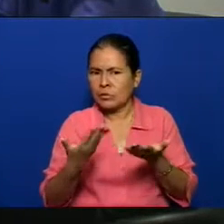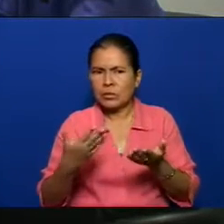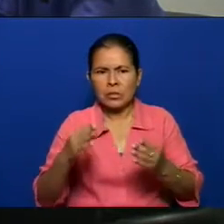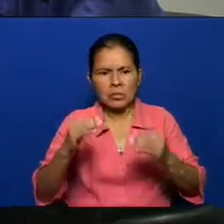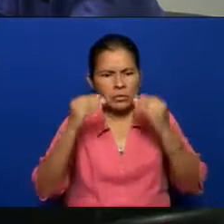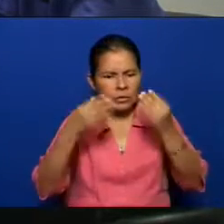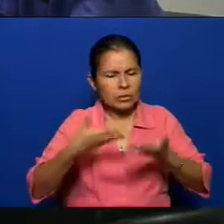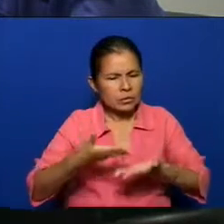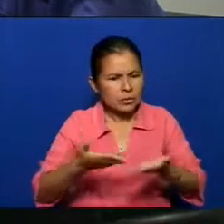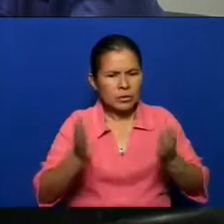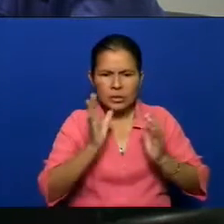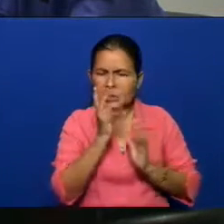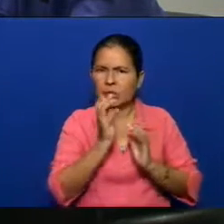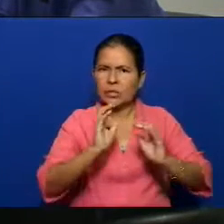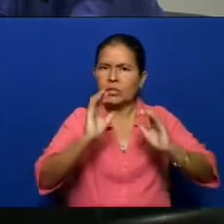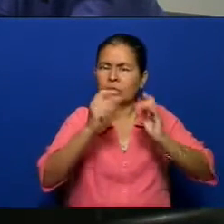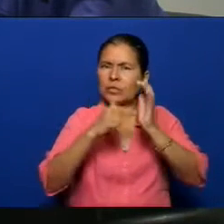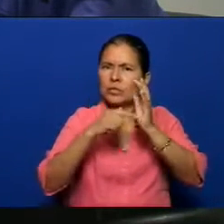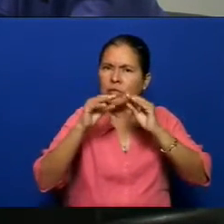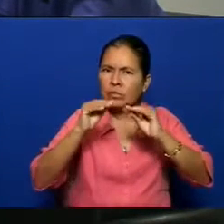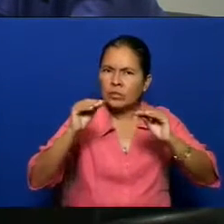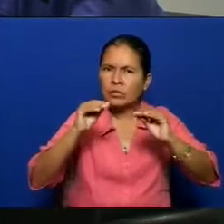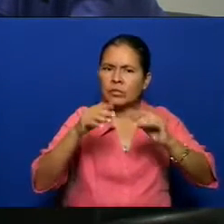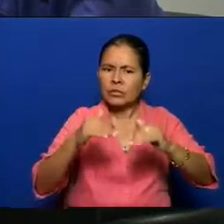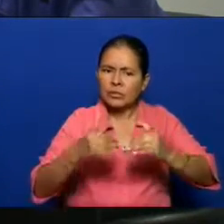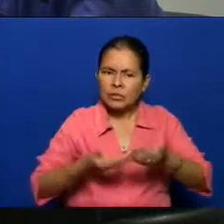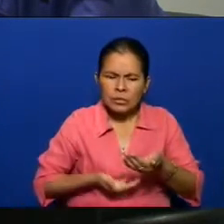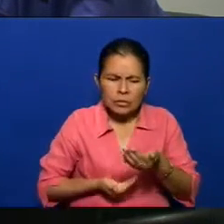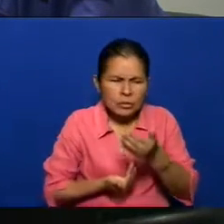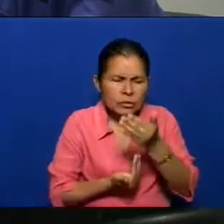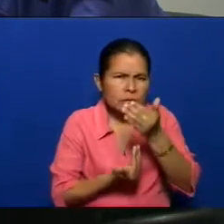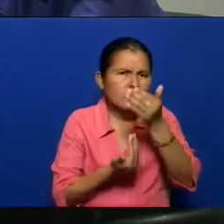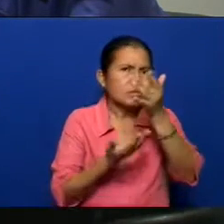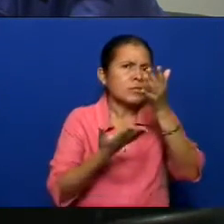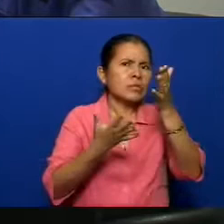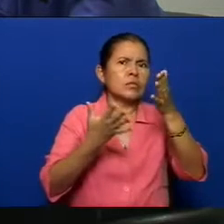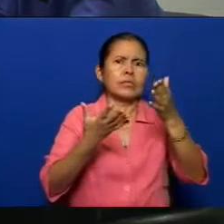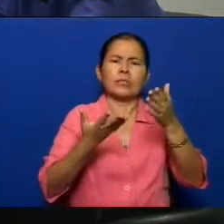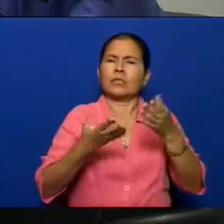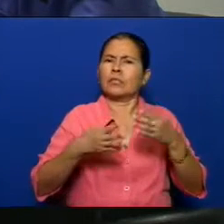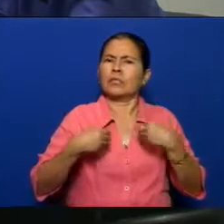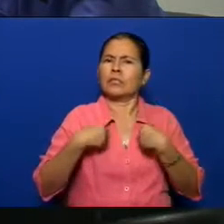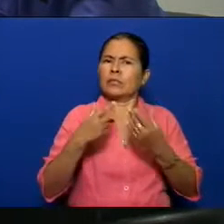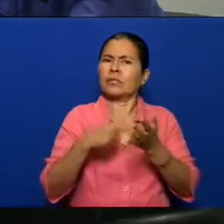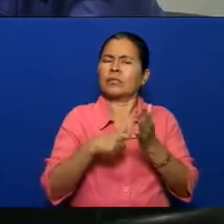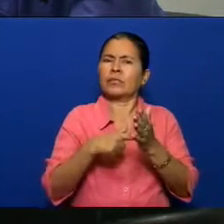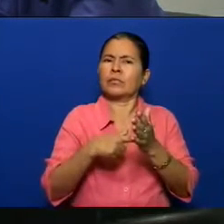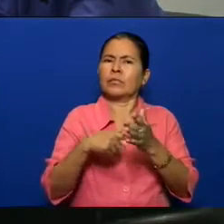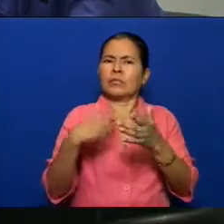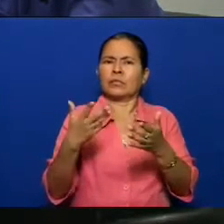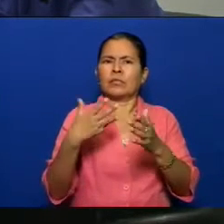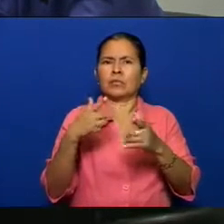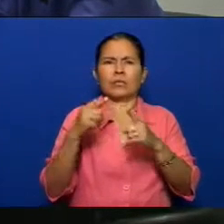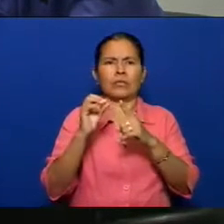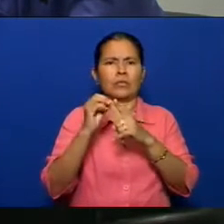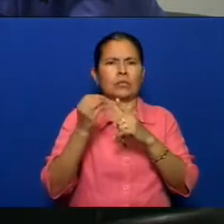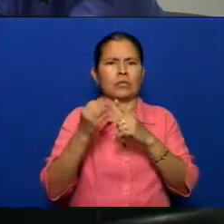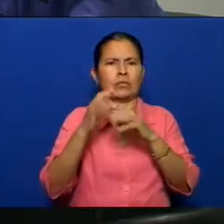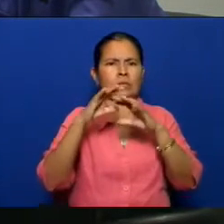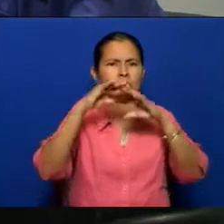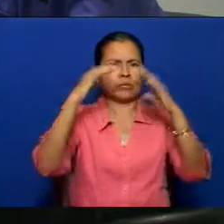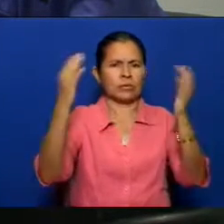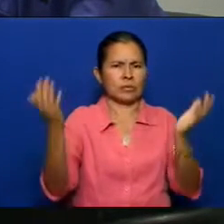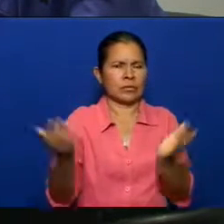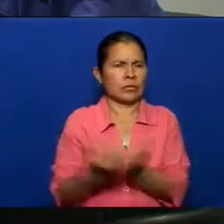de calidad, niños que son registrados al nacer. De nuevo, si no estamos como organismo en el mundo en los